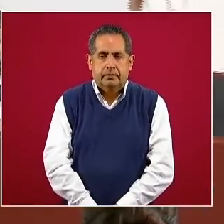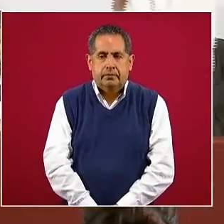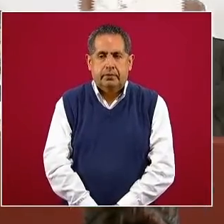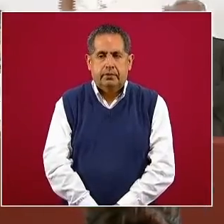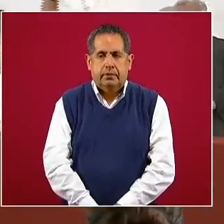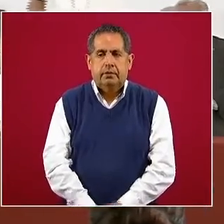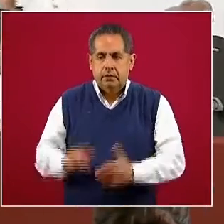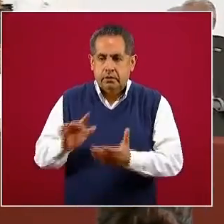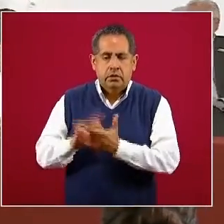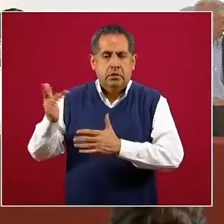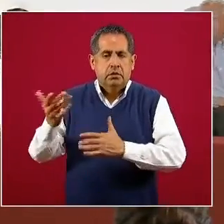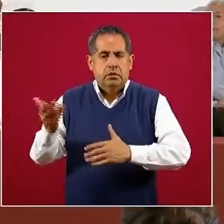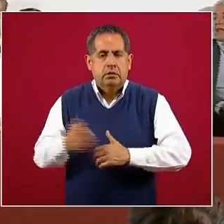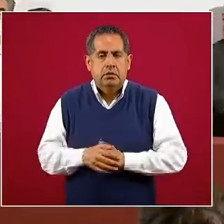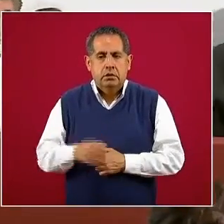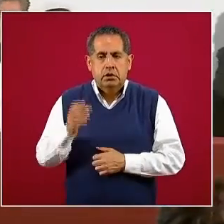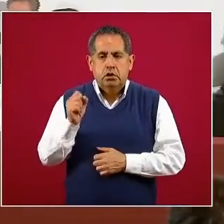lamentables